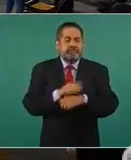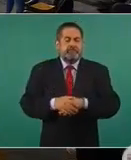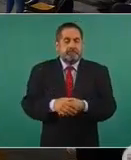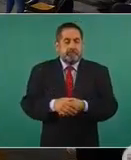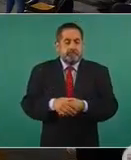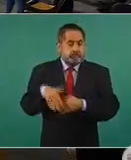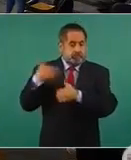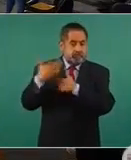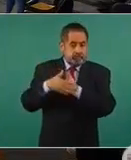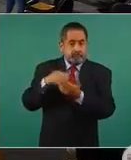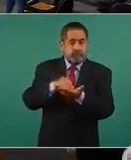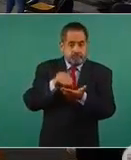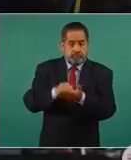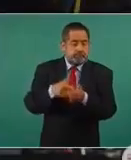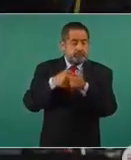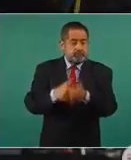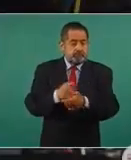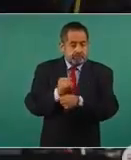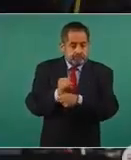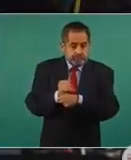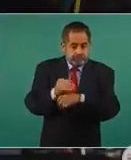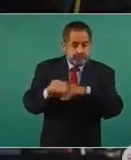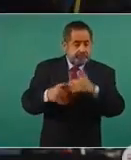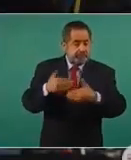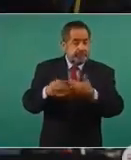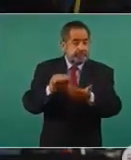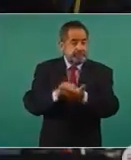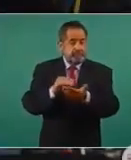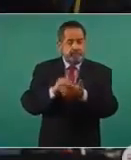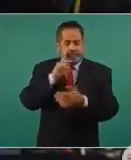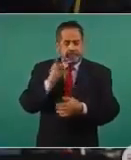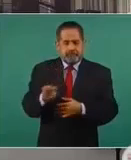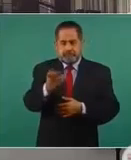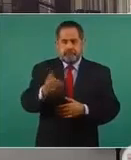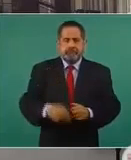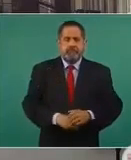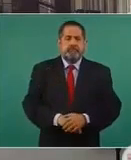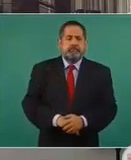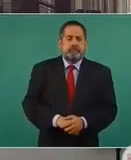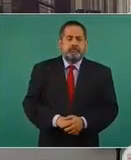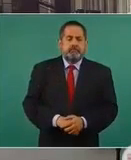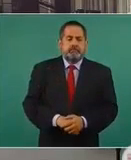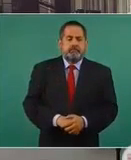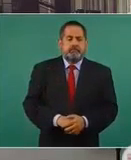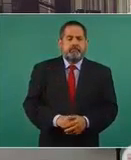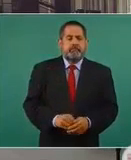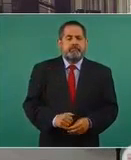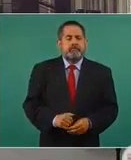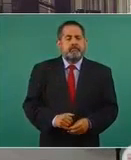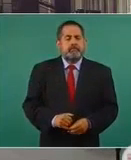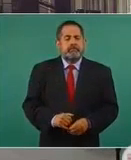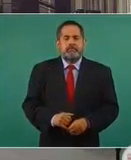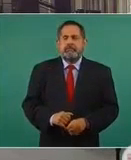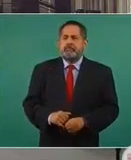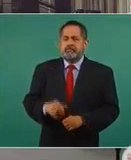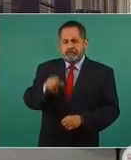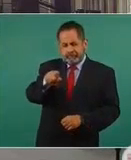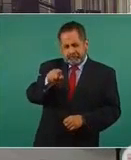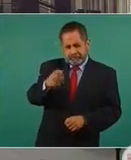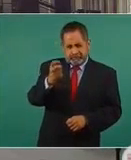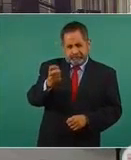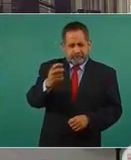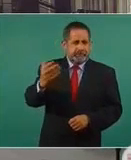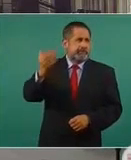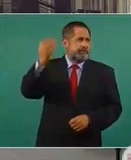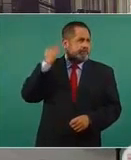van a continuar las investigaciones en este sentido, presidente. Gracias. La primera. Sí, eso sucedió hace 10